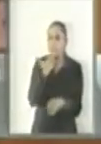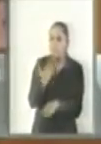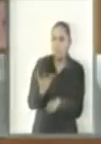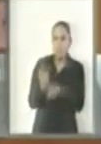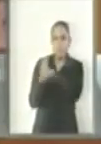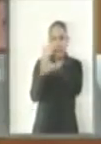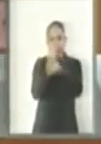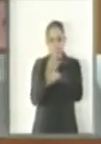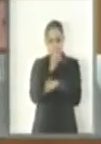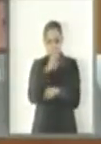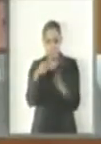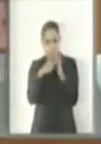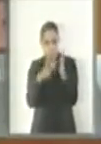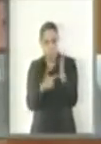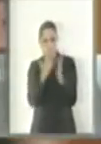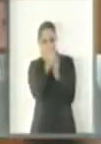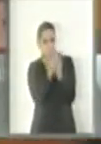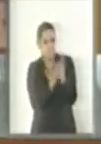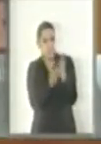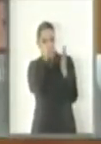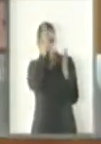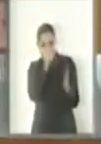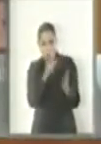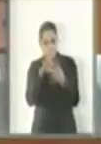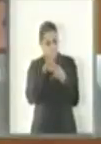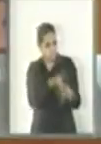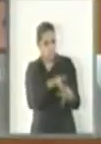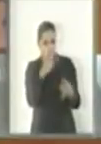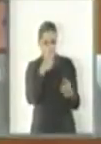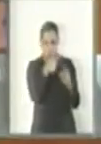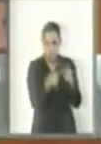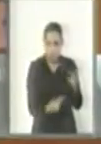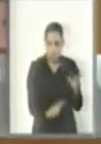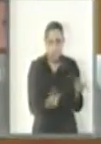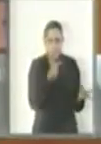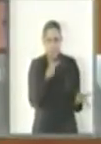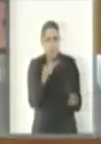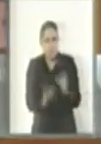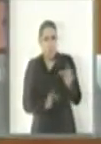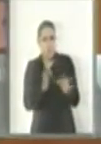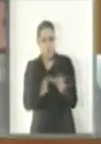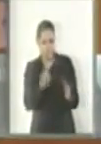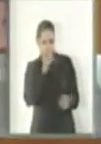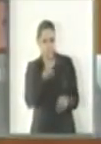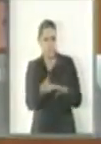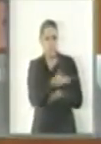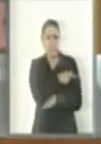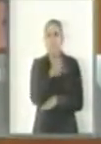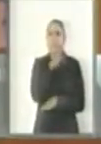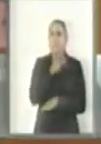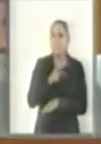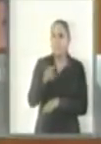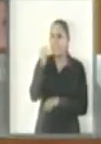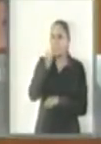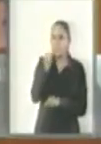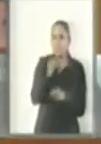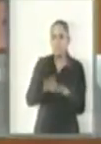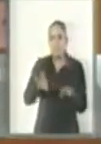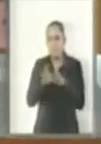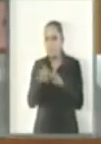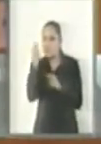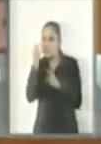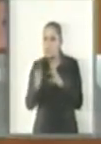establecida en el sistema institucional que desarrolla Pemex, ya que en todo momento privilegiaron